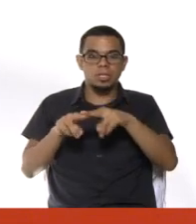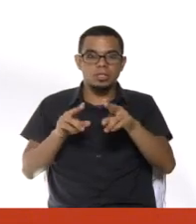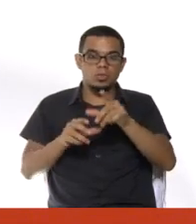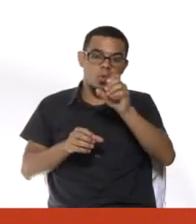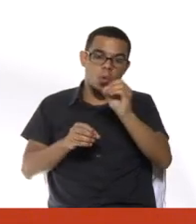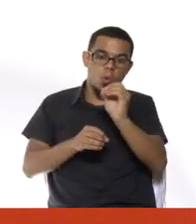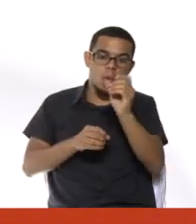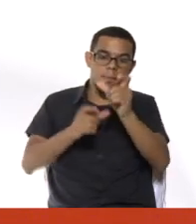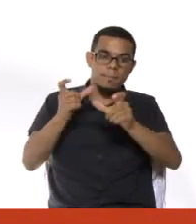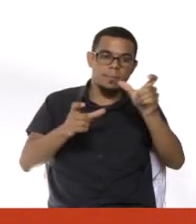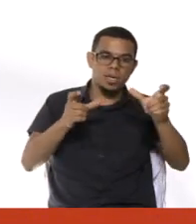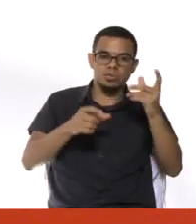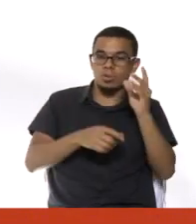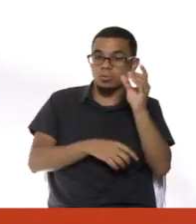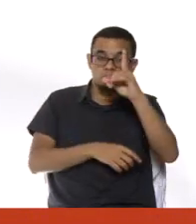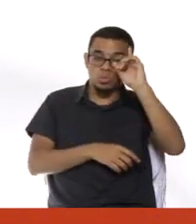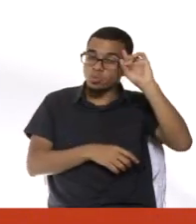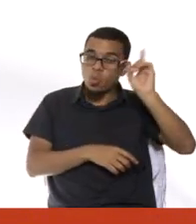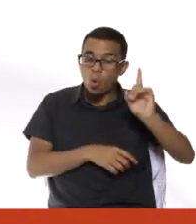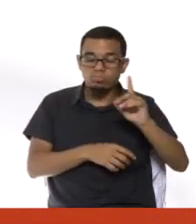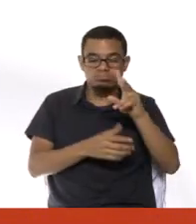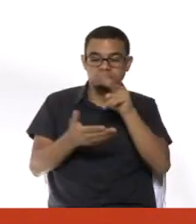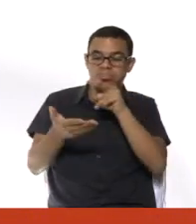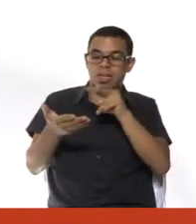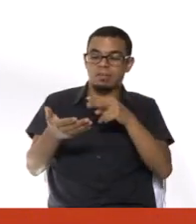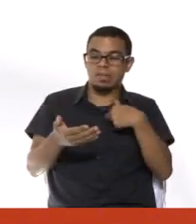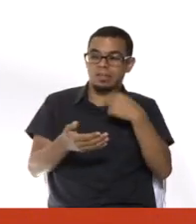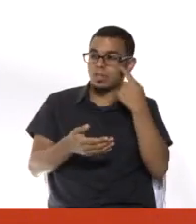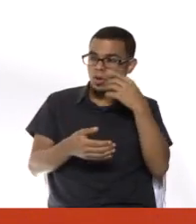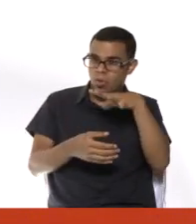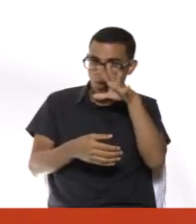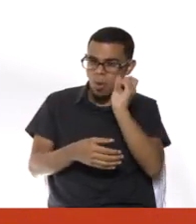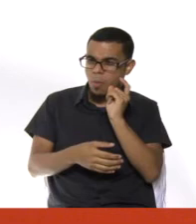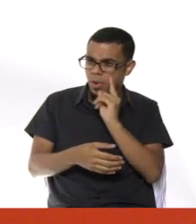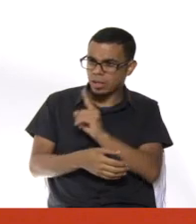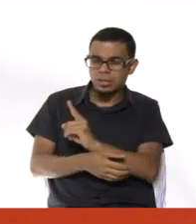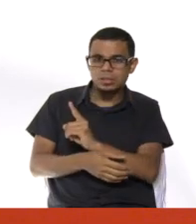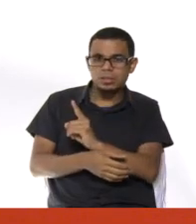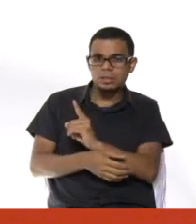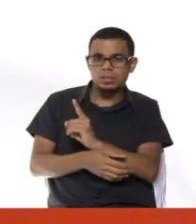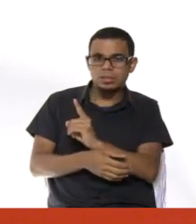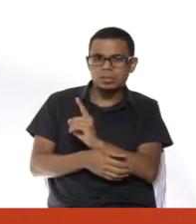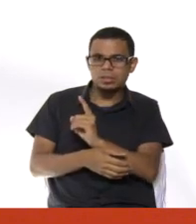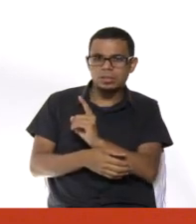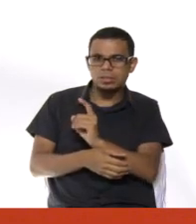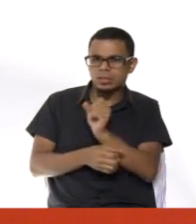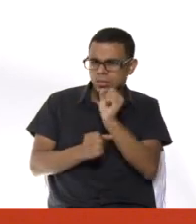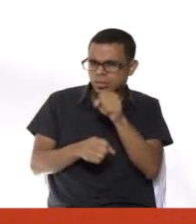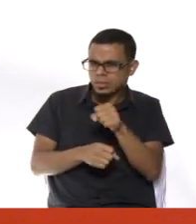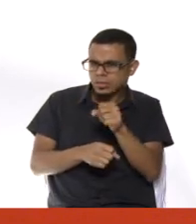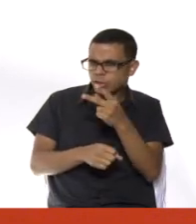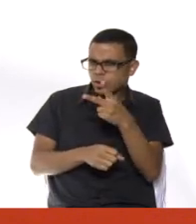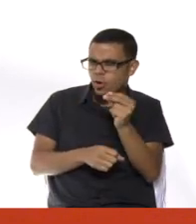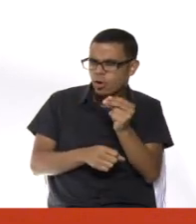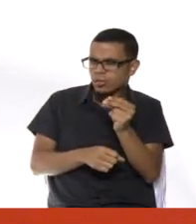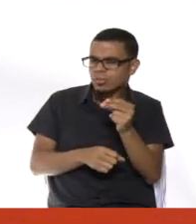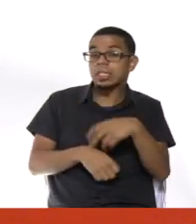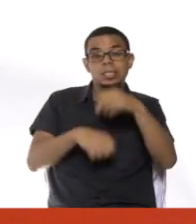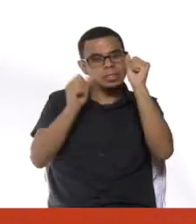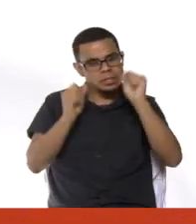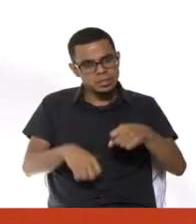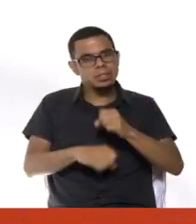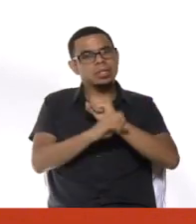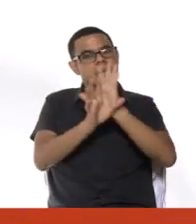leer? ¿Puede llegar a entender un texto informativo? Por supuesto que sí. ¿Cómo lo vamos a entender? A partir de